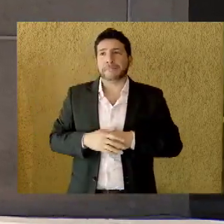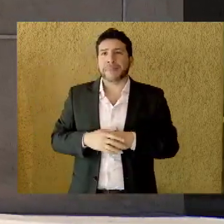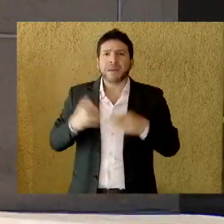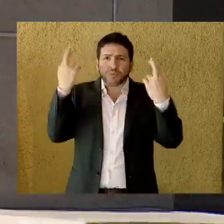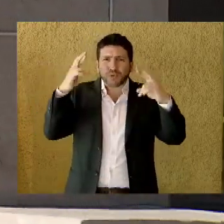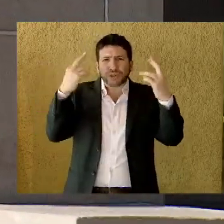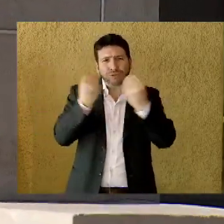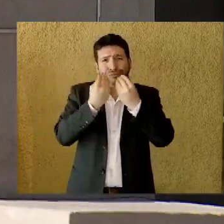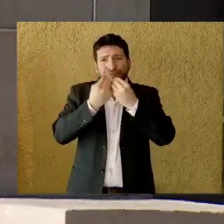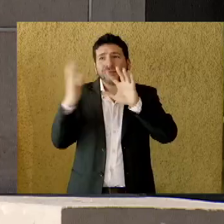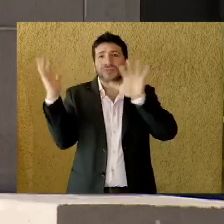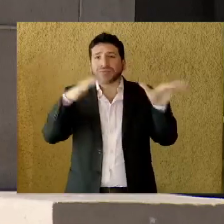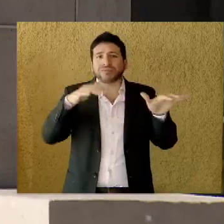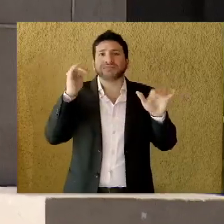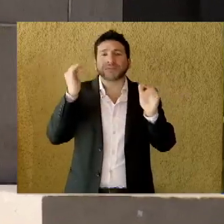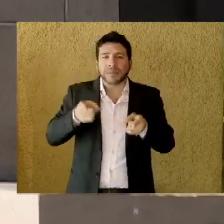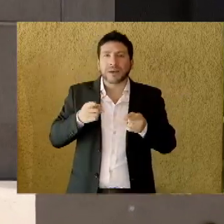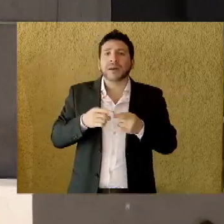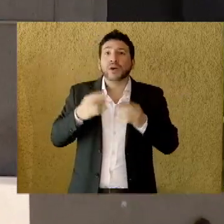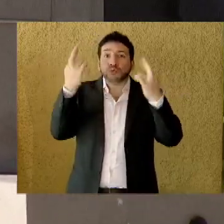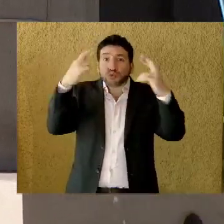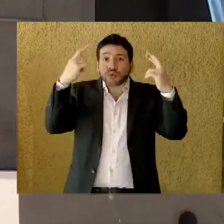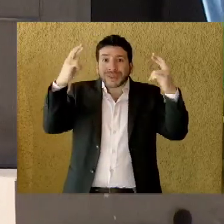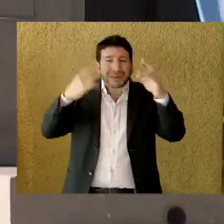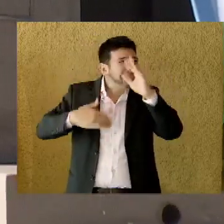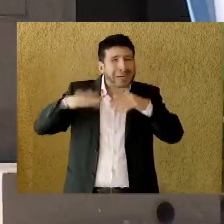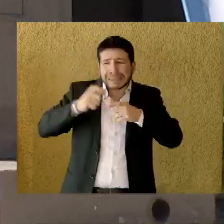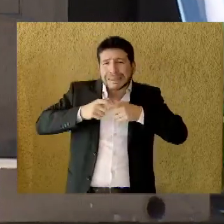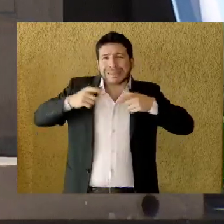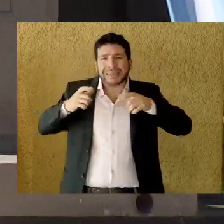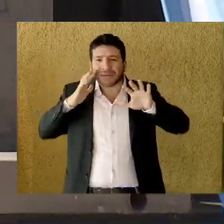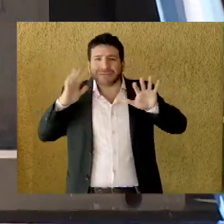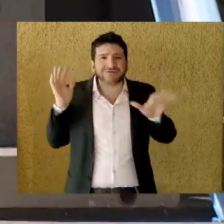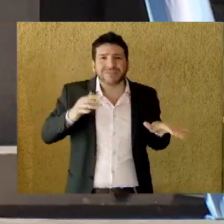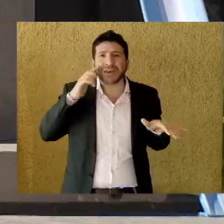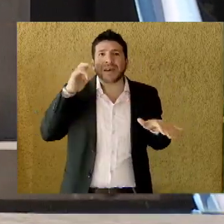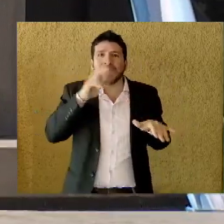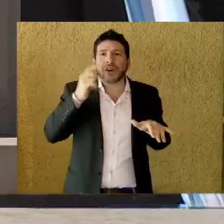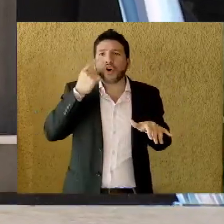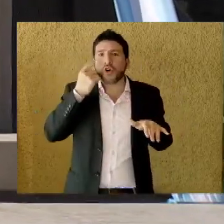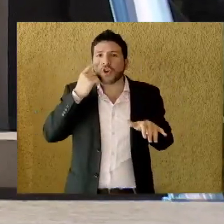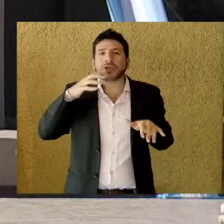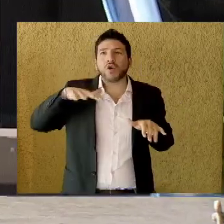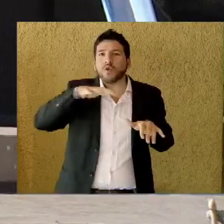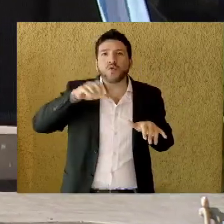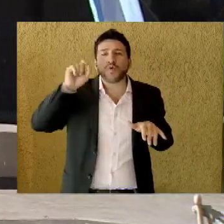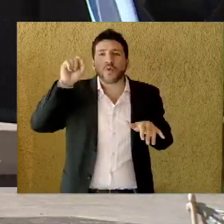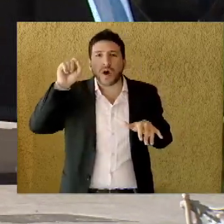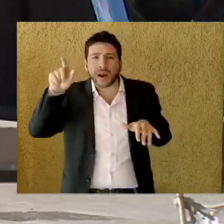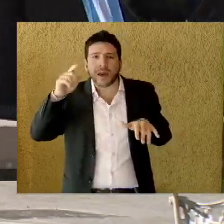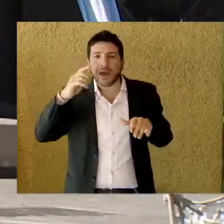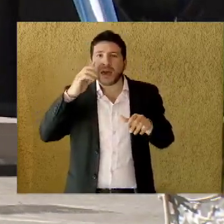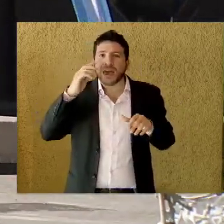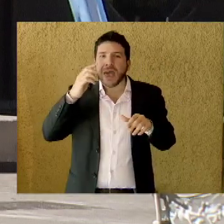veces nos pasa eso, ¿no? Que muchas veces los turistas visitan esta zona, visitan las ruinas de San Francisco, visitan, les contamos a